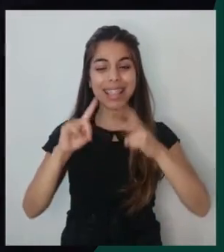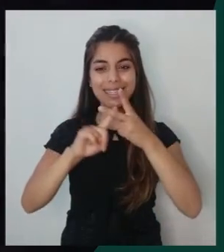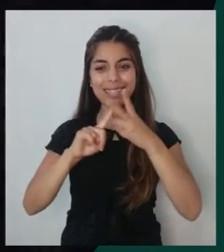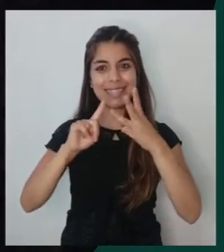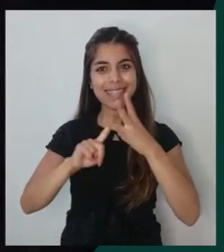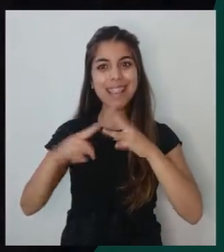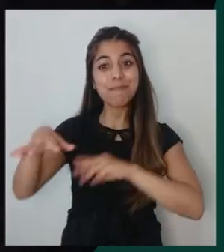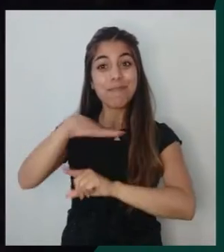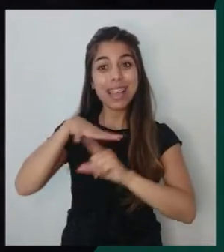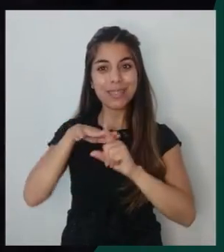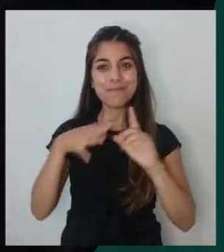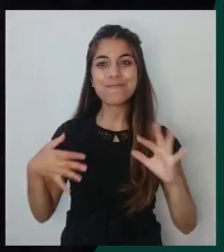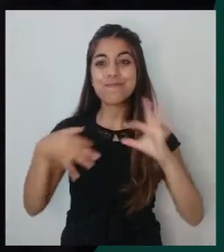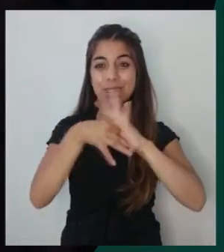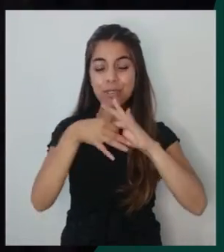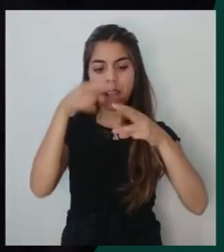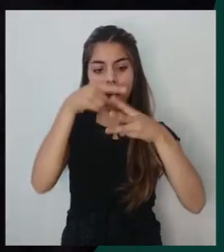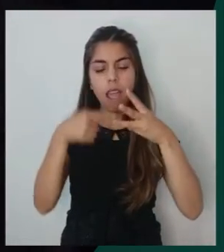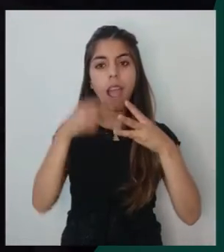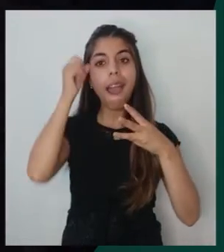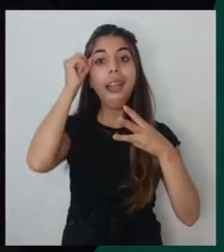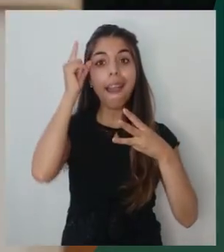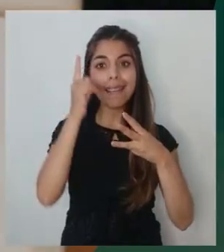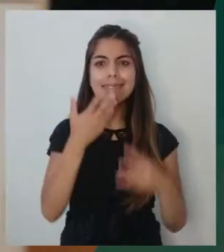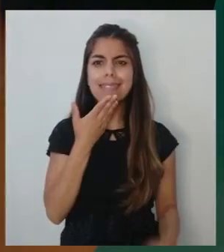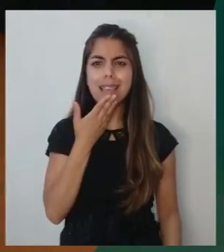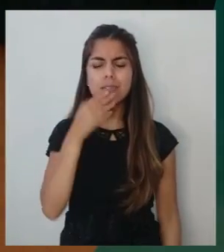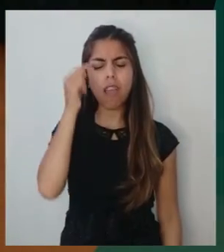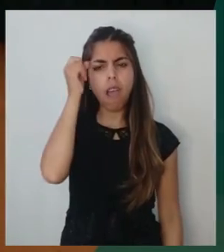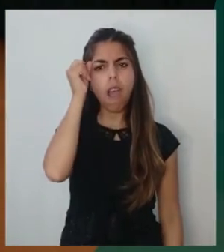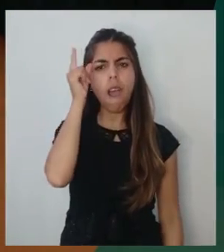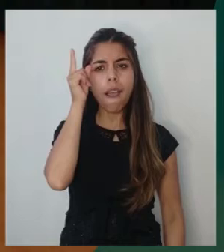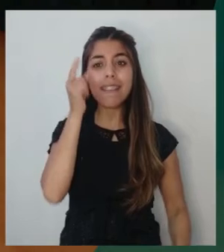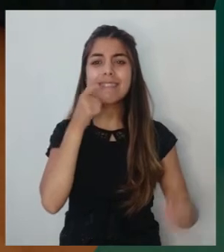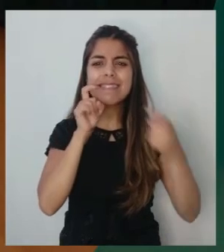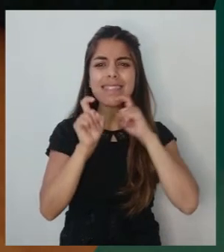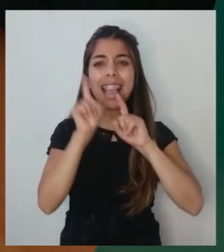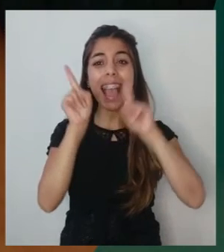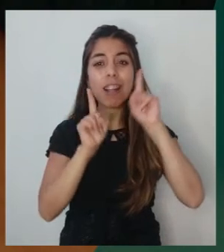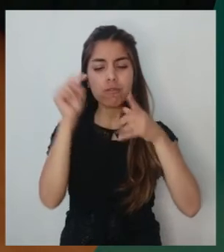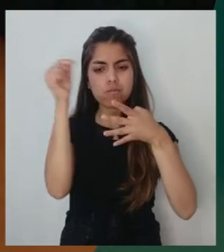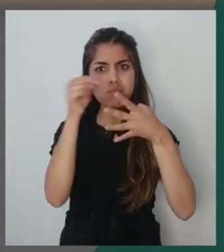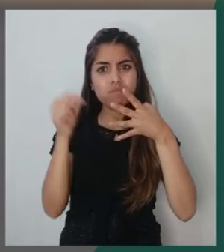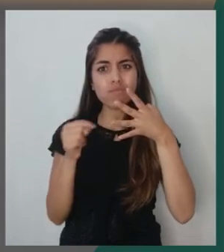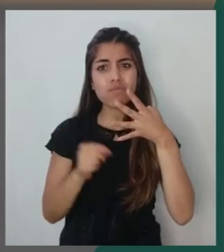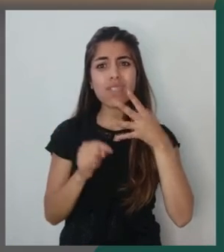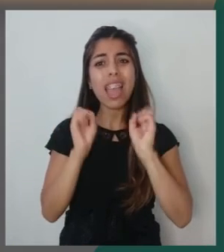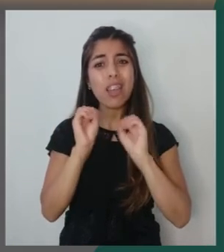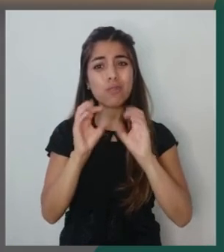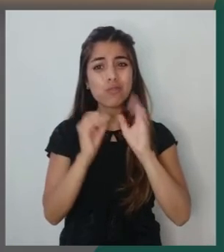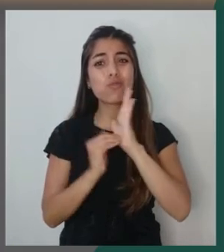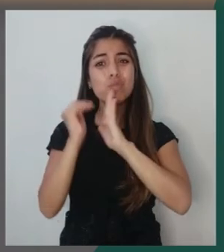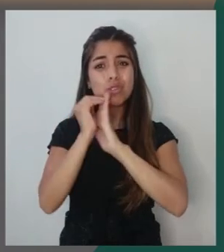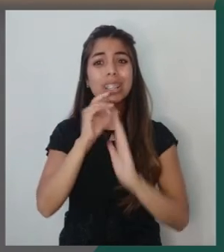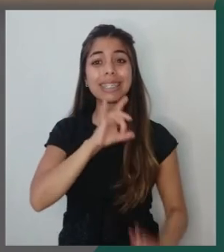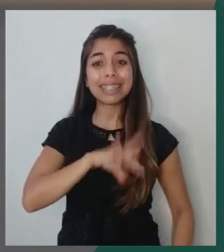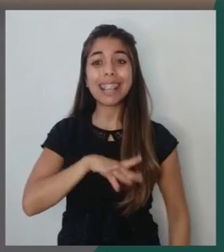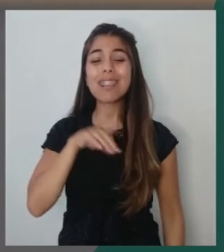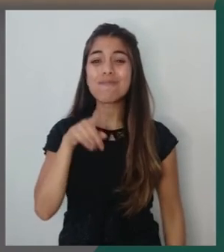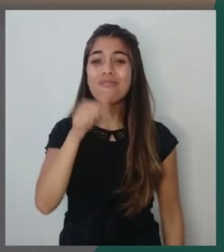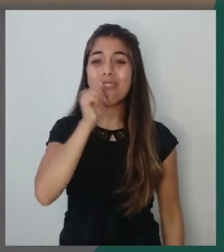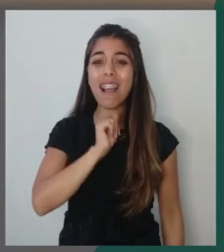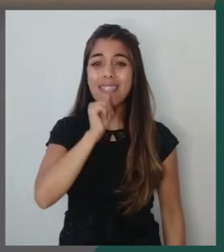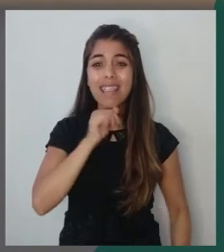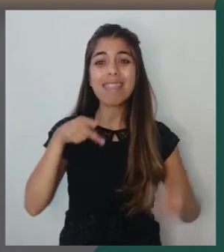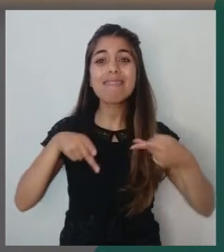con el medio. También lograron comprender críticamente algunos aspectos de la educación superior chilena, como es su deuda aún con que ésta sea